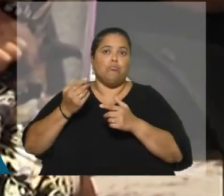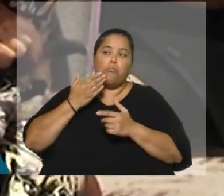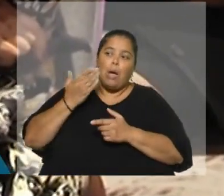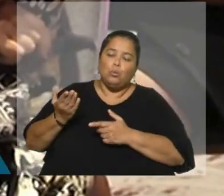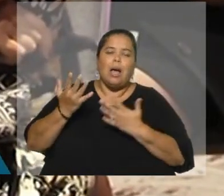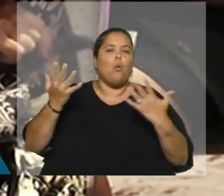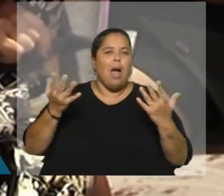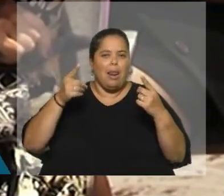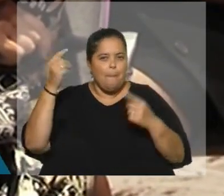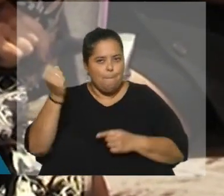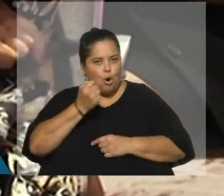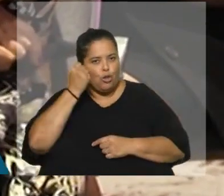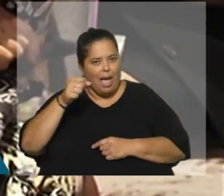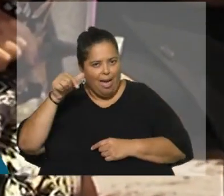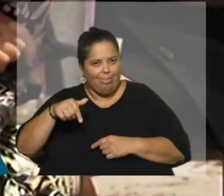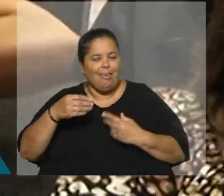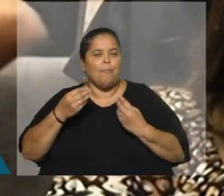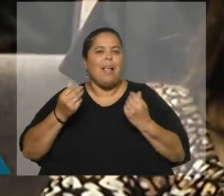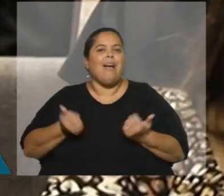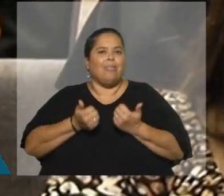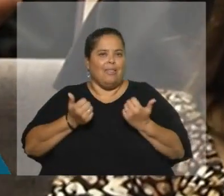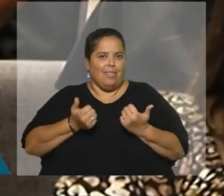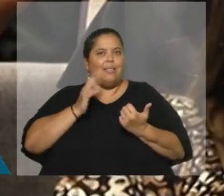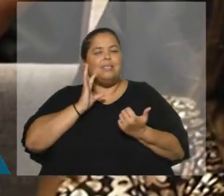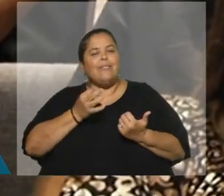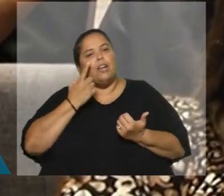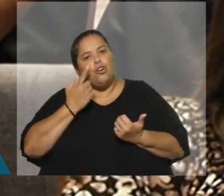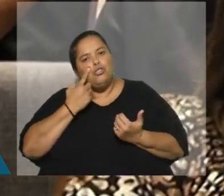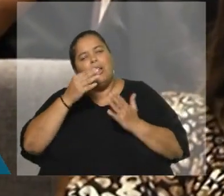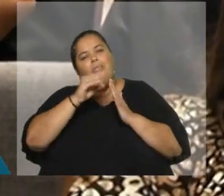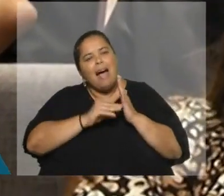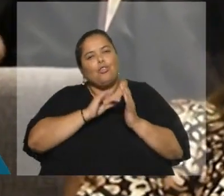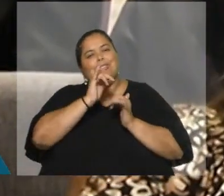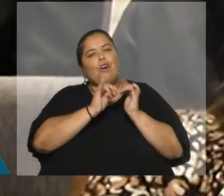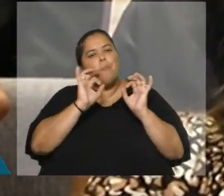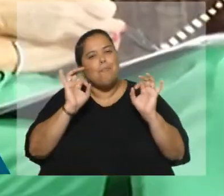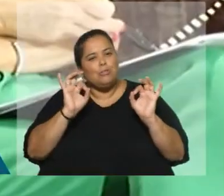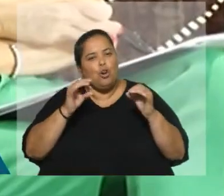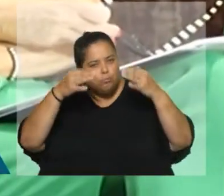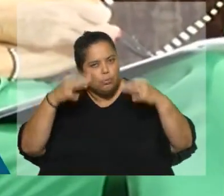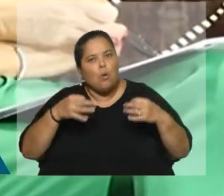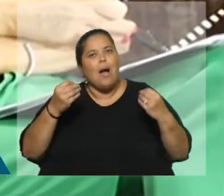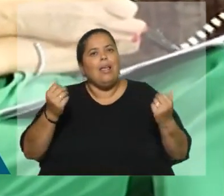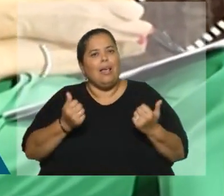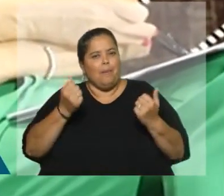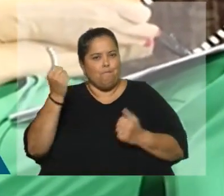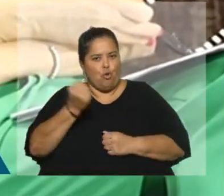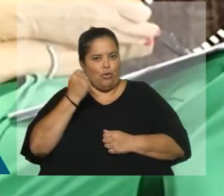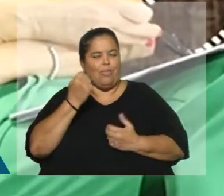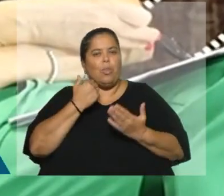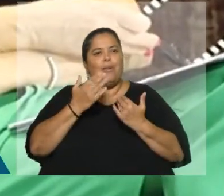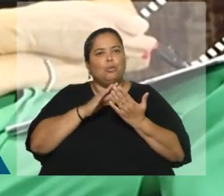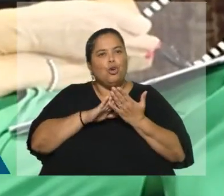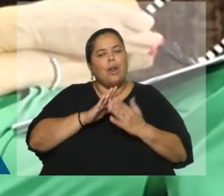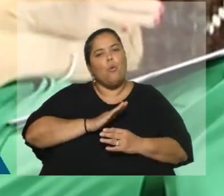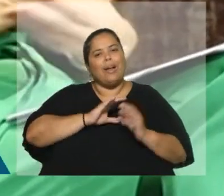la importancia precisamente de saber exactamente cuáles son los datos, dónde estamos parados cuando hablamos de mujeres exportadoras en